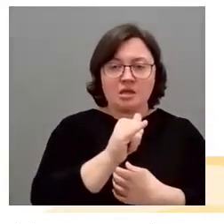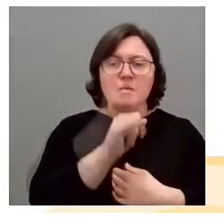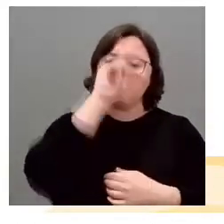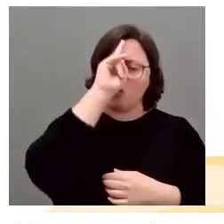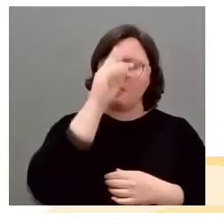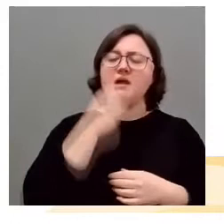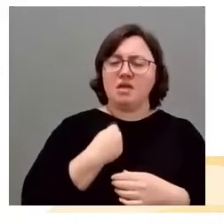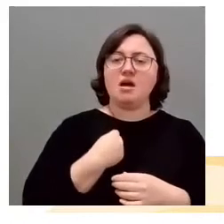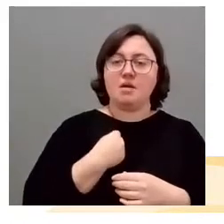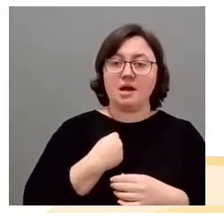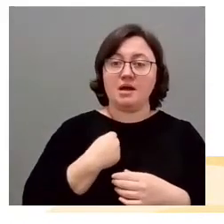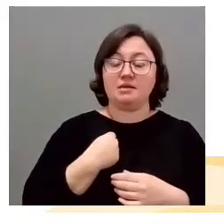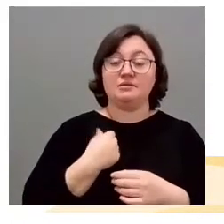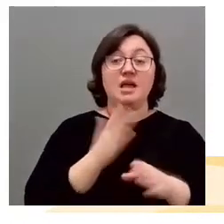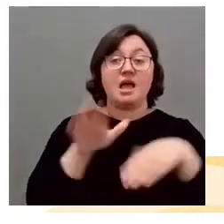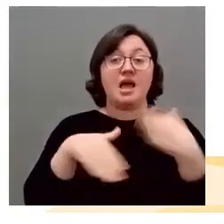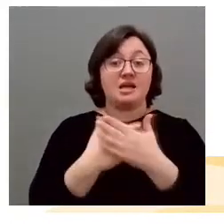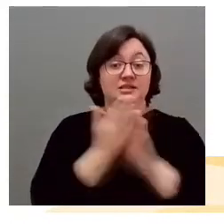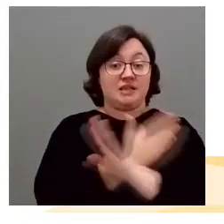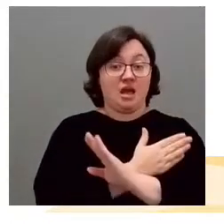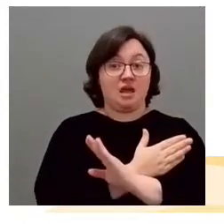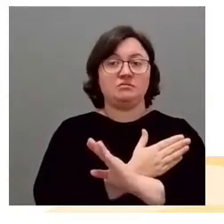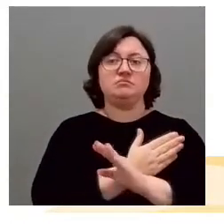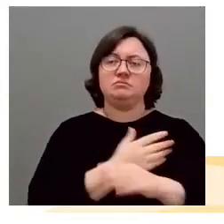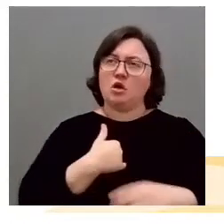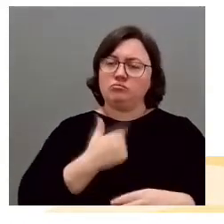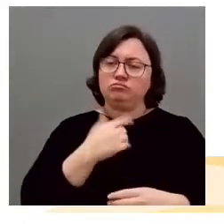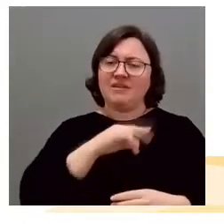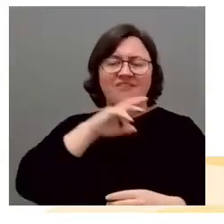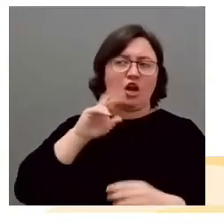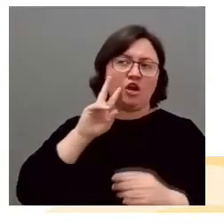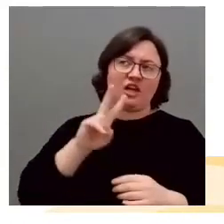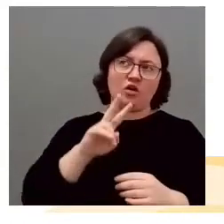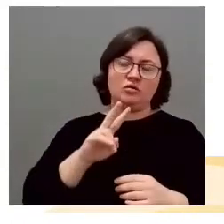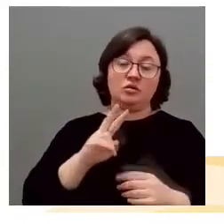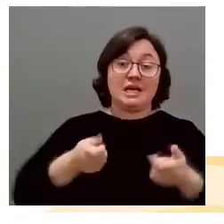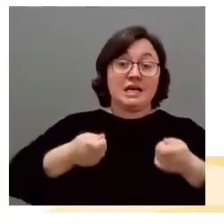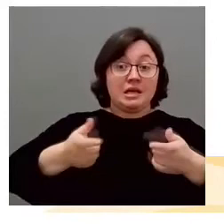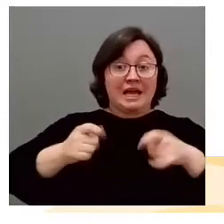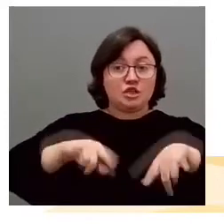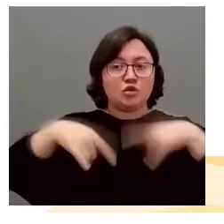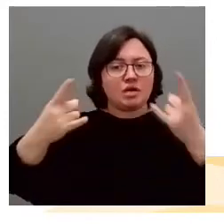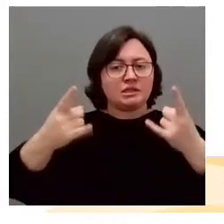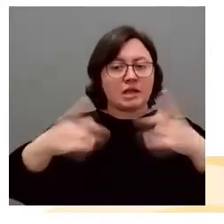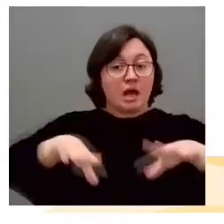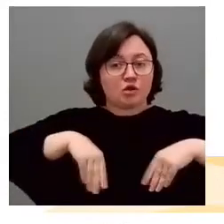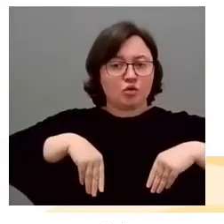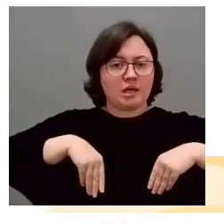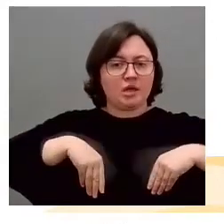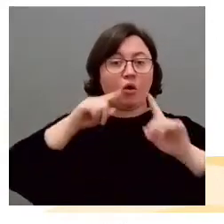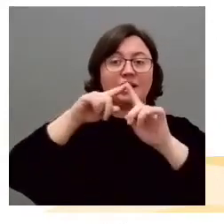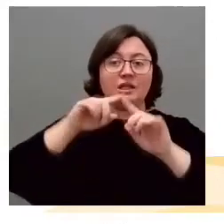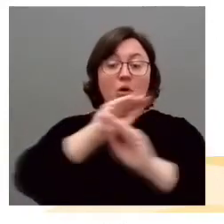también decían anteriormente, pero las familias valoramos, ese sobrecoste para atender y apoyar de forma segura y